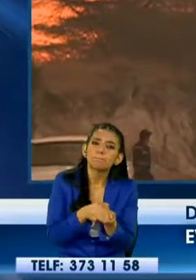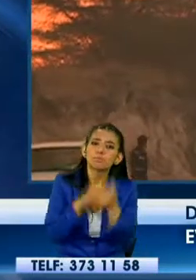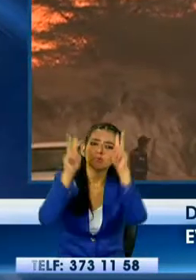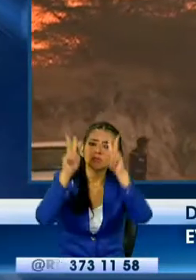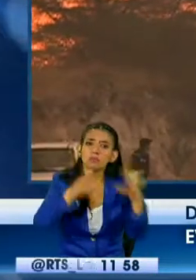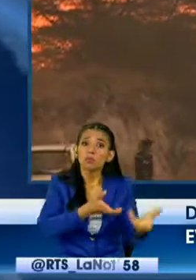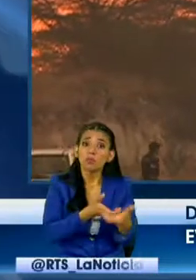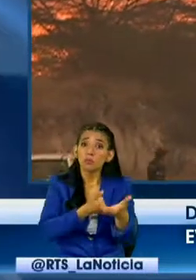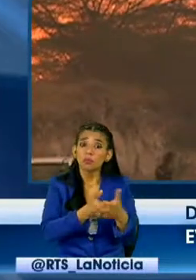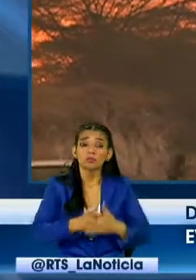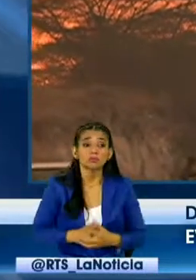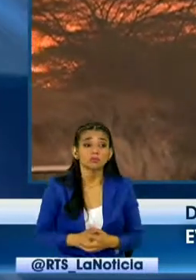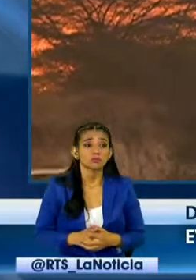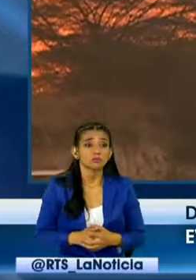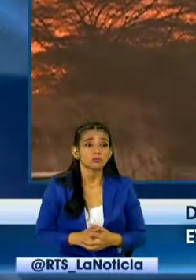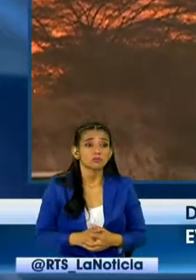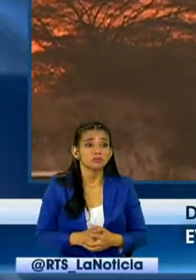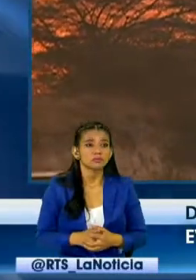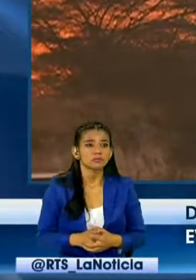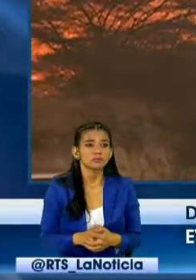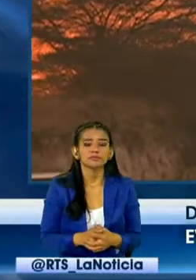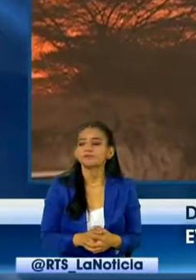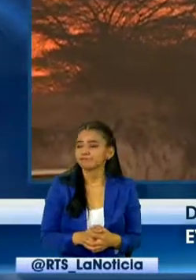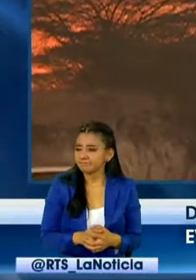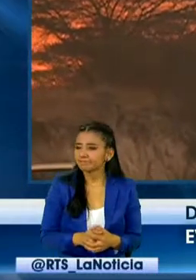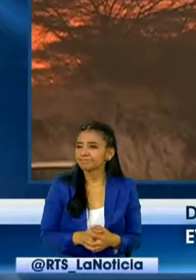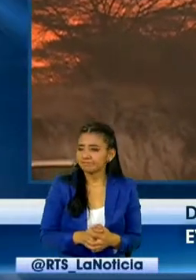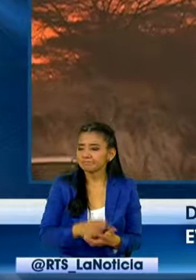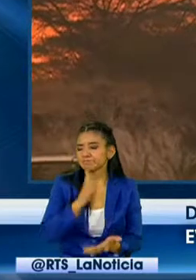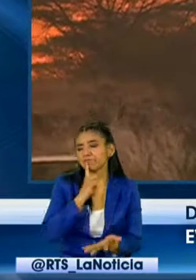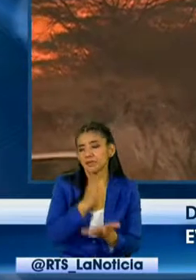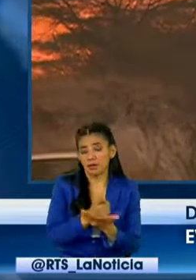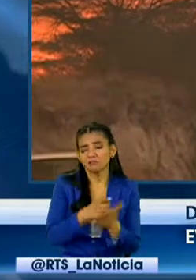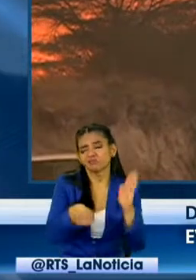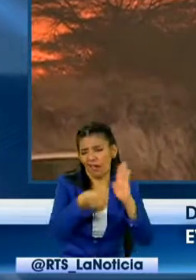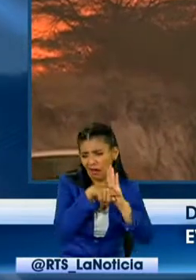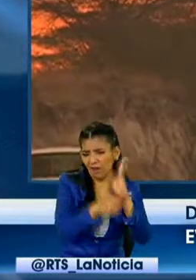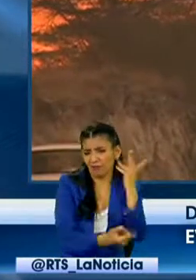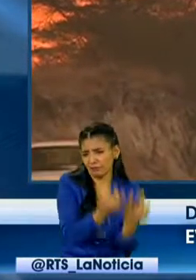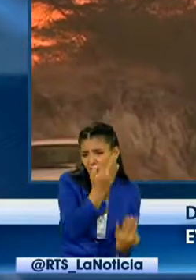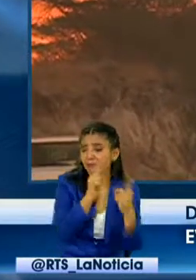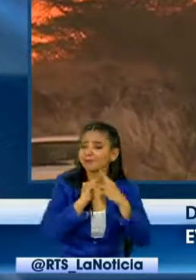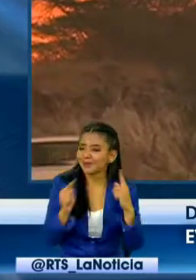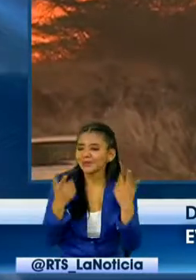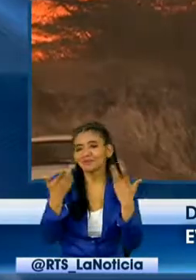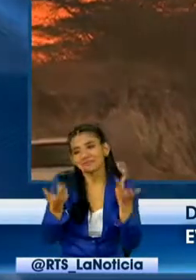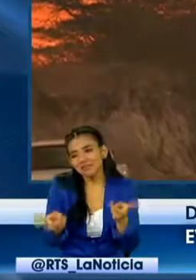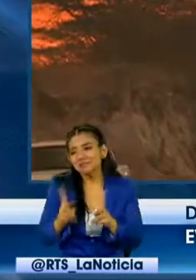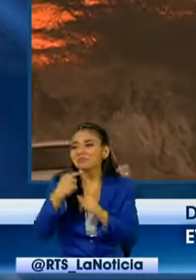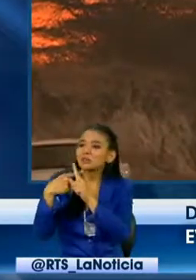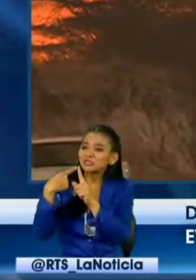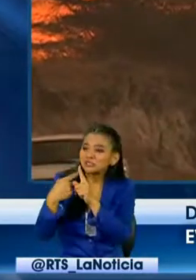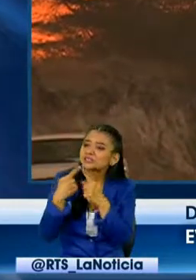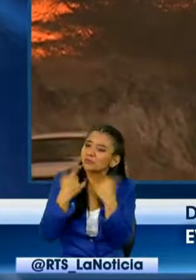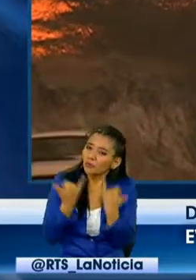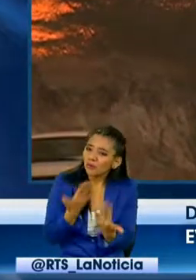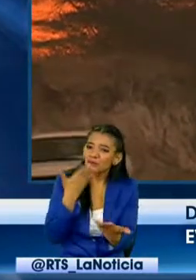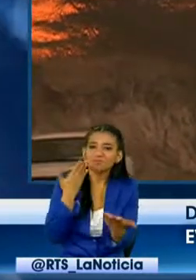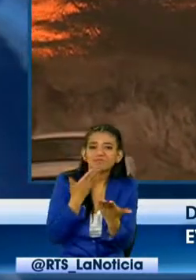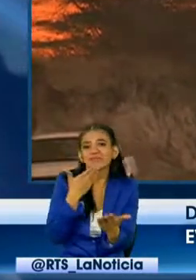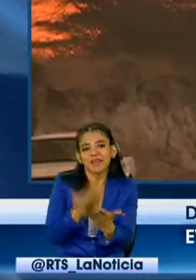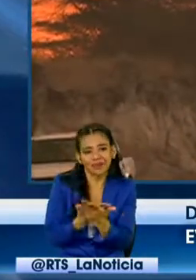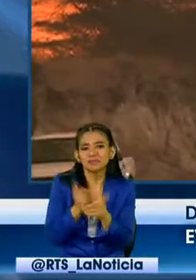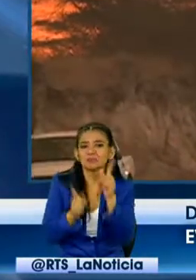los bomberos ahora. Mire, este lado tan negativo ha tenido también su lado positivo, y agradecer públicamente a toda la ciudadanía que ha tenido